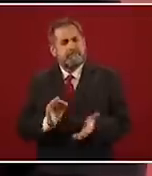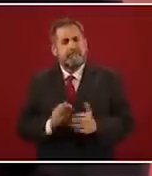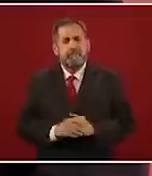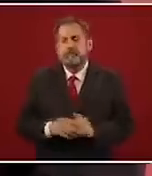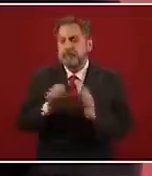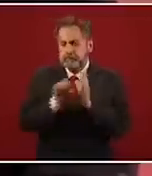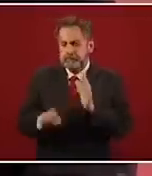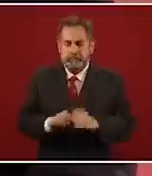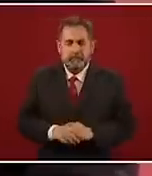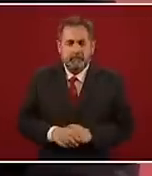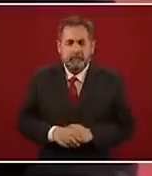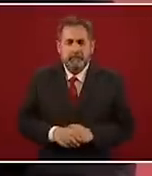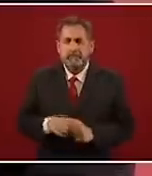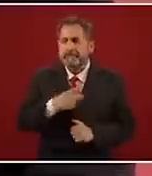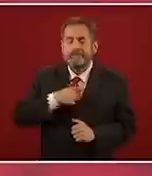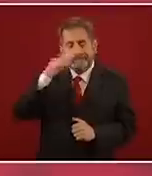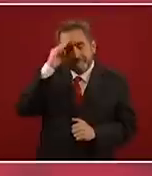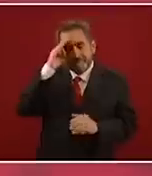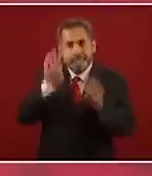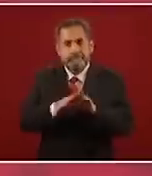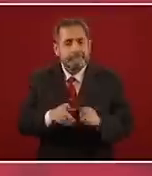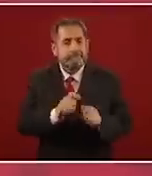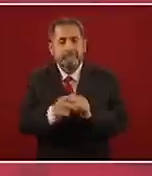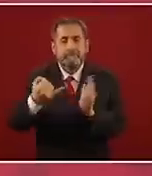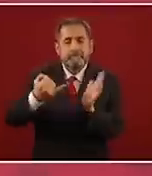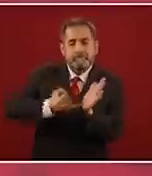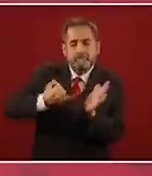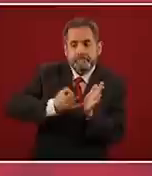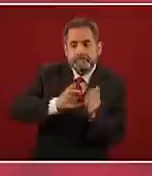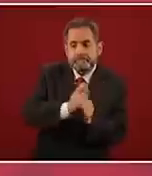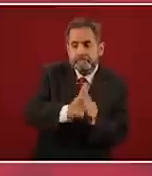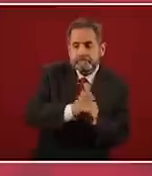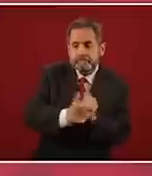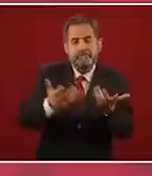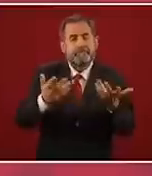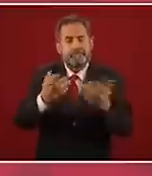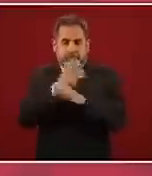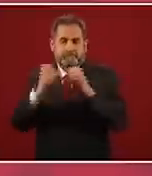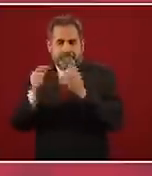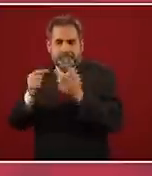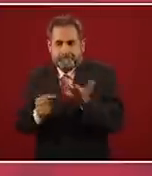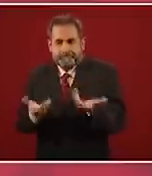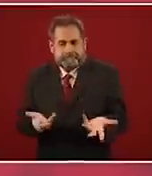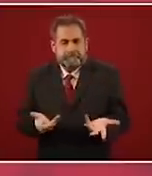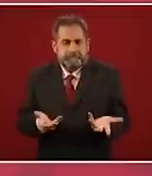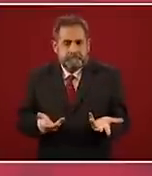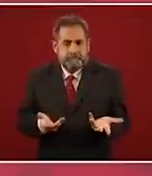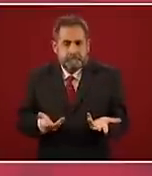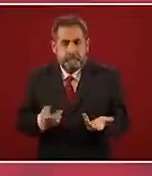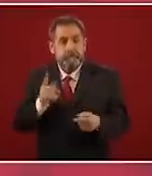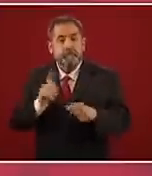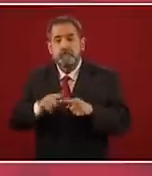Por ejemplo, hay que resolver sobre el pago de los impuestos, entre otras cosas, porque el que